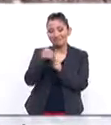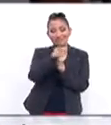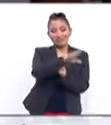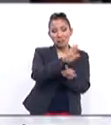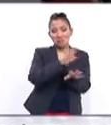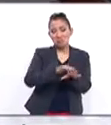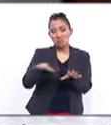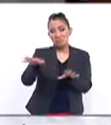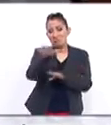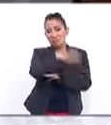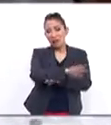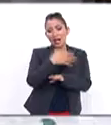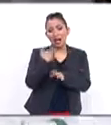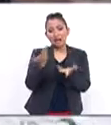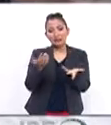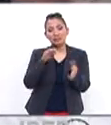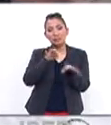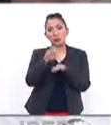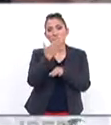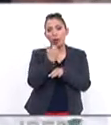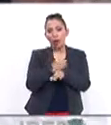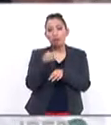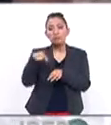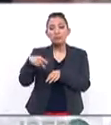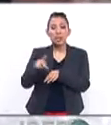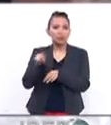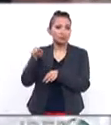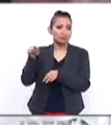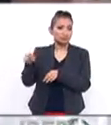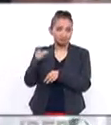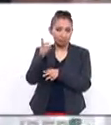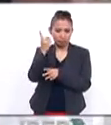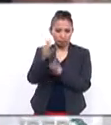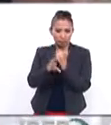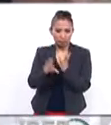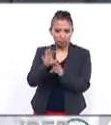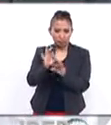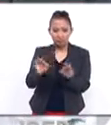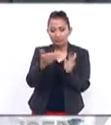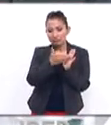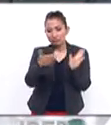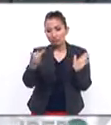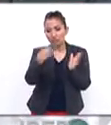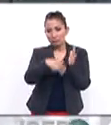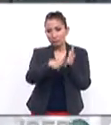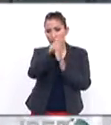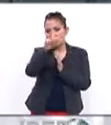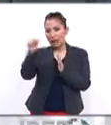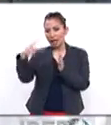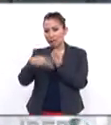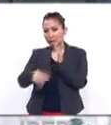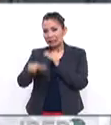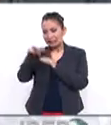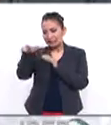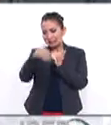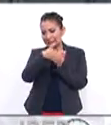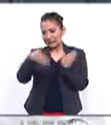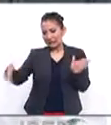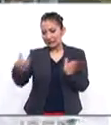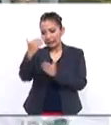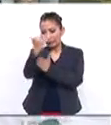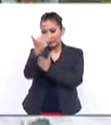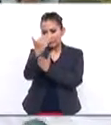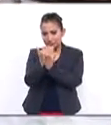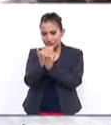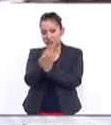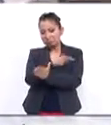visto mayormente en el desempleo. Sin embargo, cabe destacar que en el periodo de 2012 a 2017, la